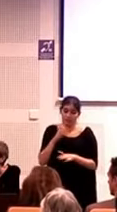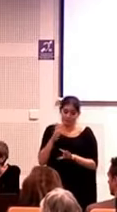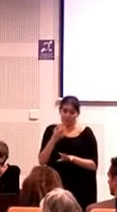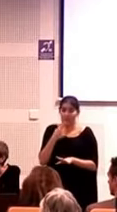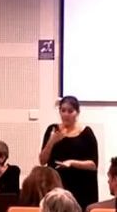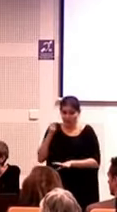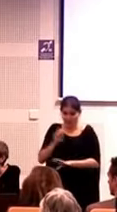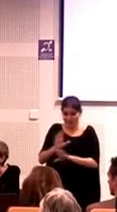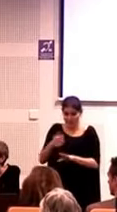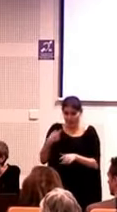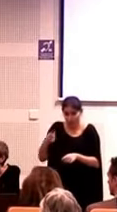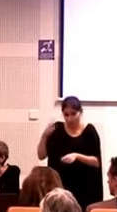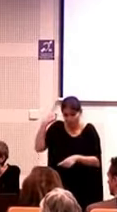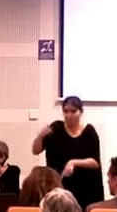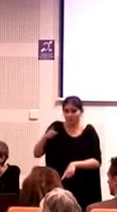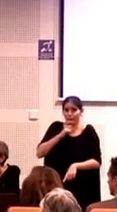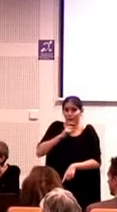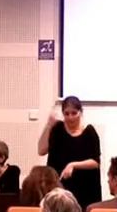pues, como tú con él.